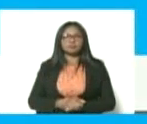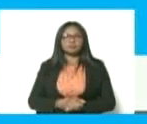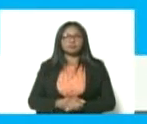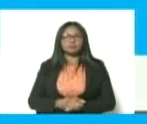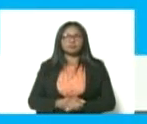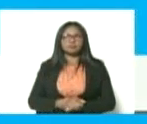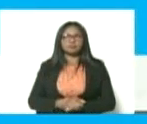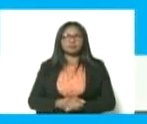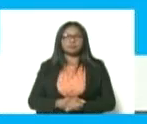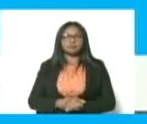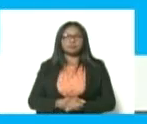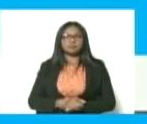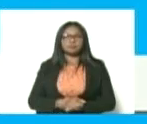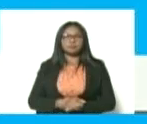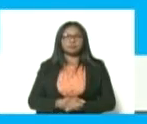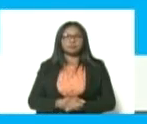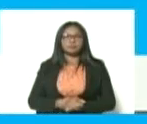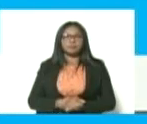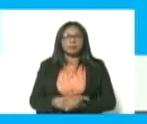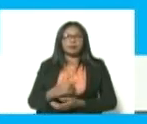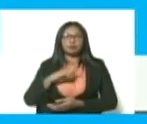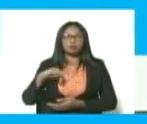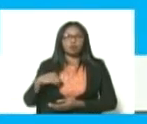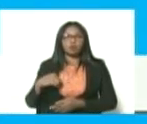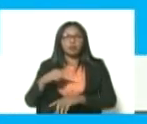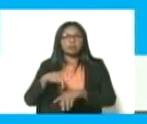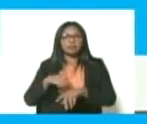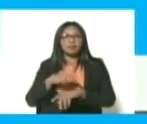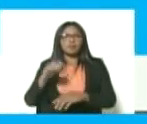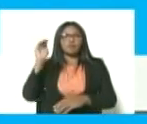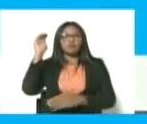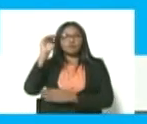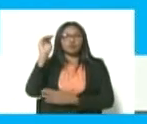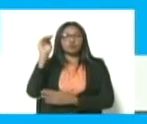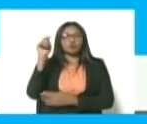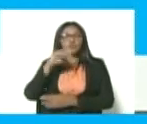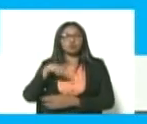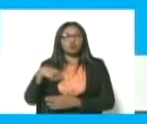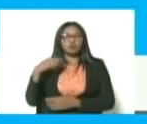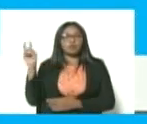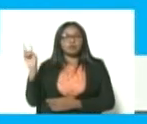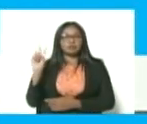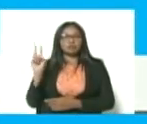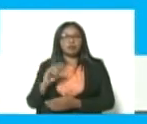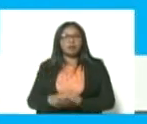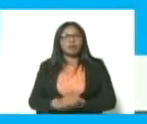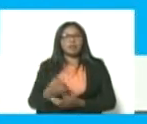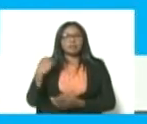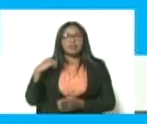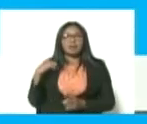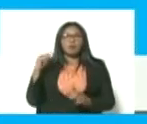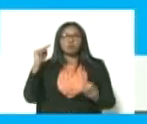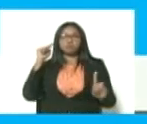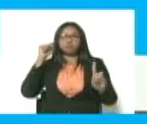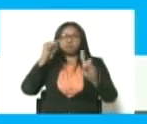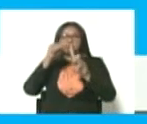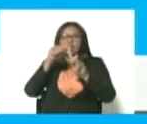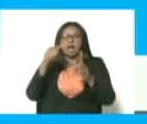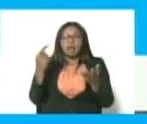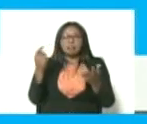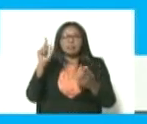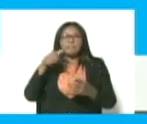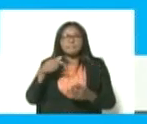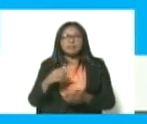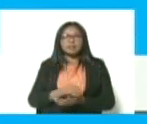para este tiempo y para el tiempo futuro de Venezuela y de América Latina. Tenemos un proyecto, tenemos un ideal, tenemos